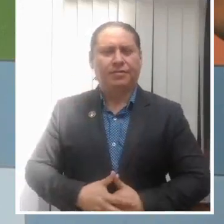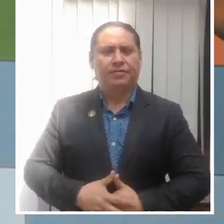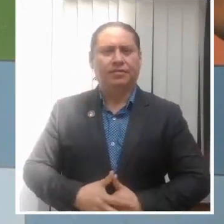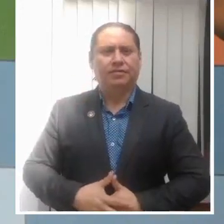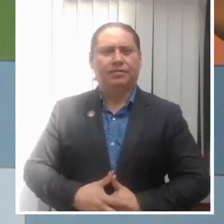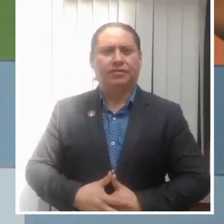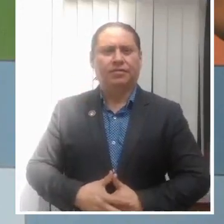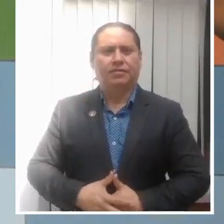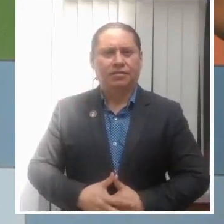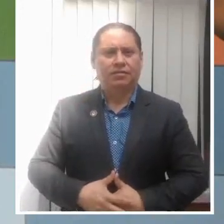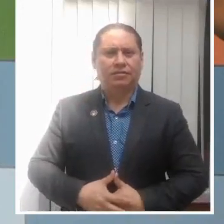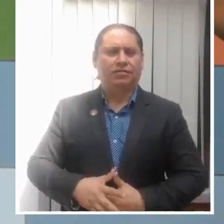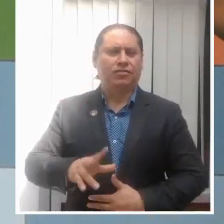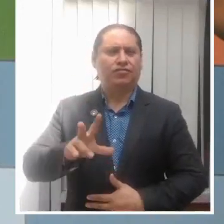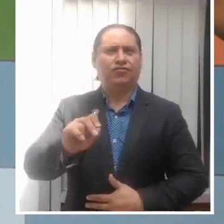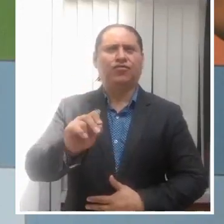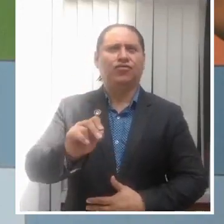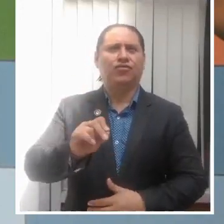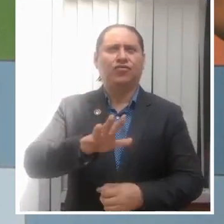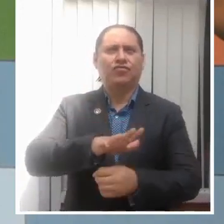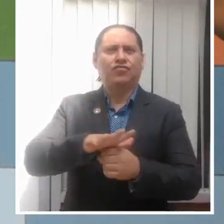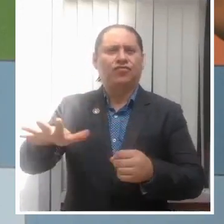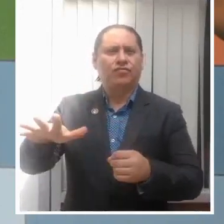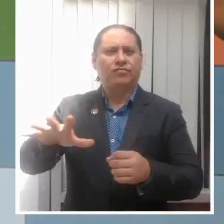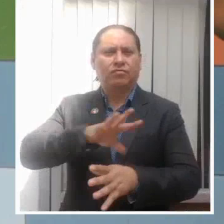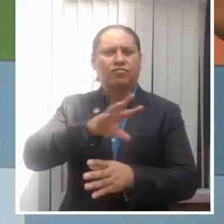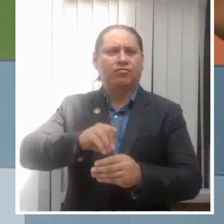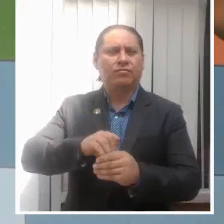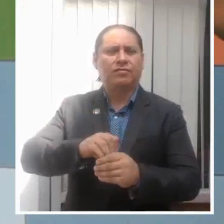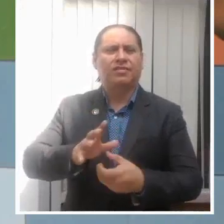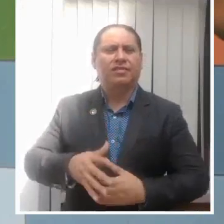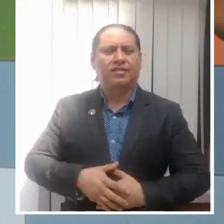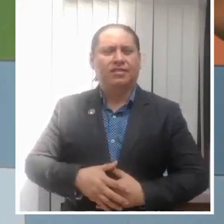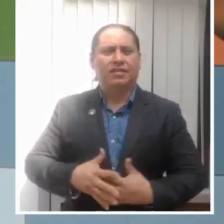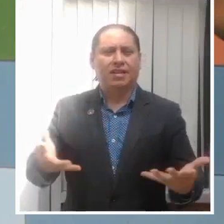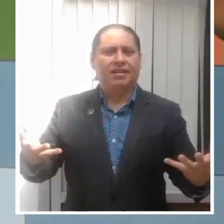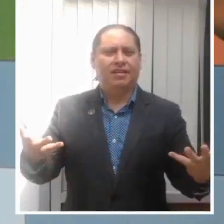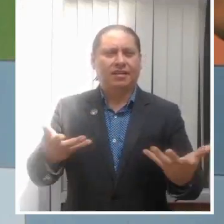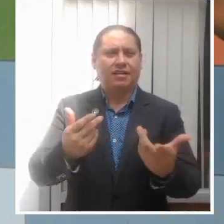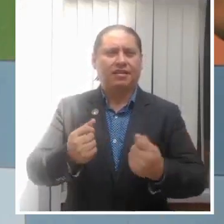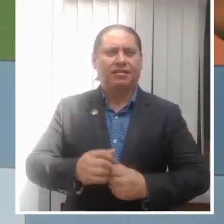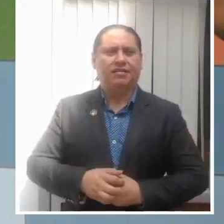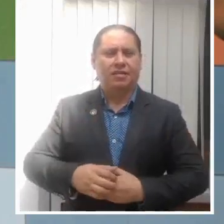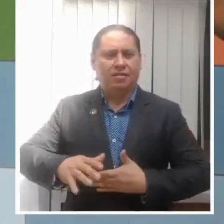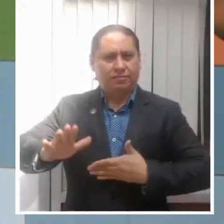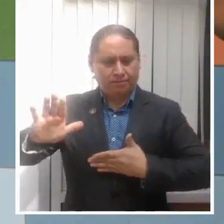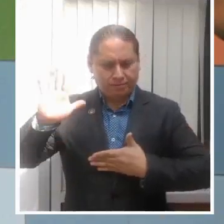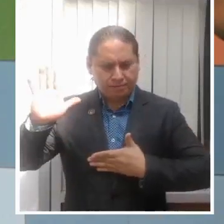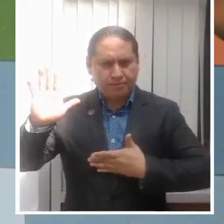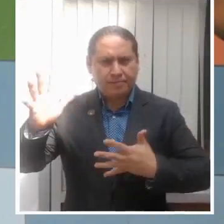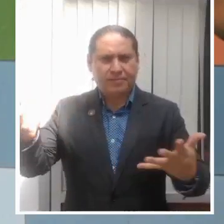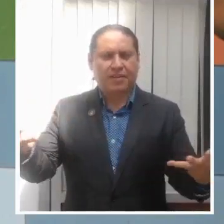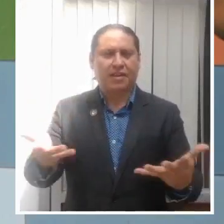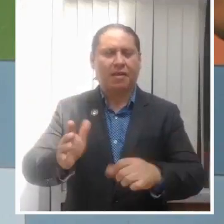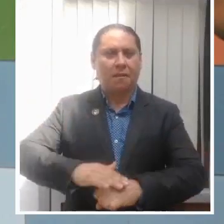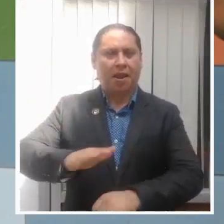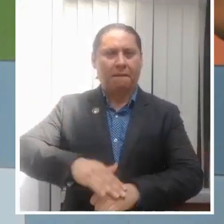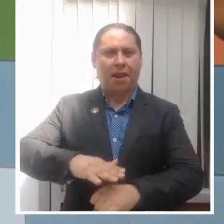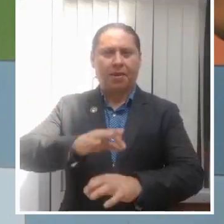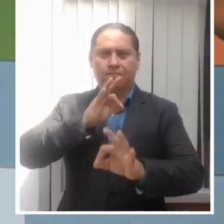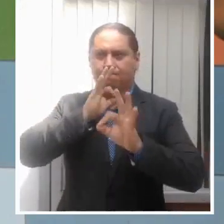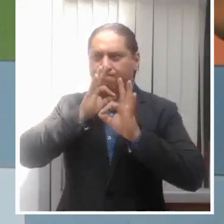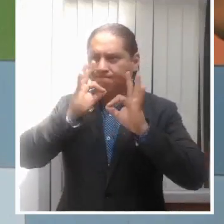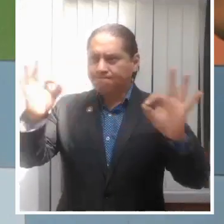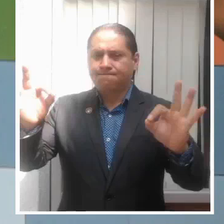Este homenaje no estaría completo si no establecemos un compromiso de hacer una mayor difusión